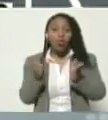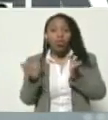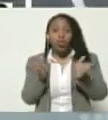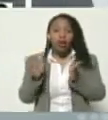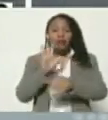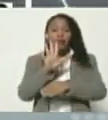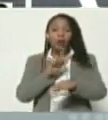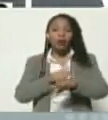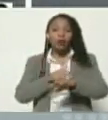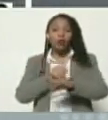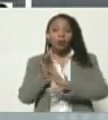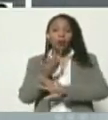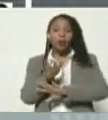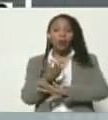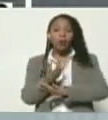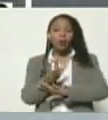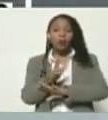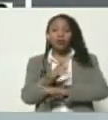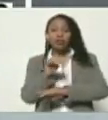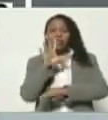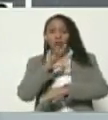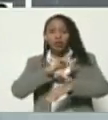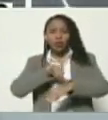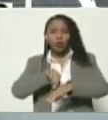dicen. Esperamos, 5 segundos.